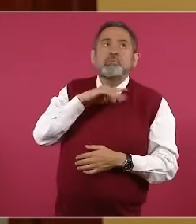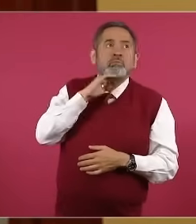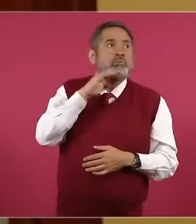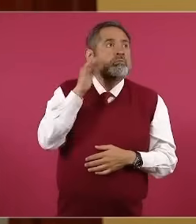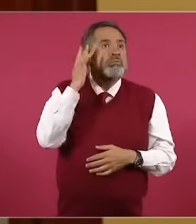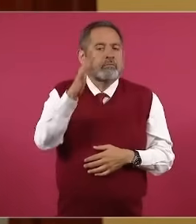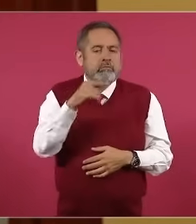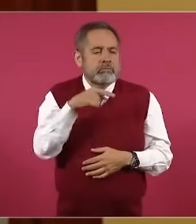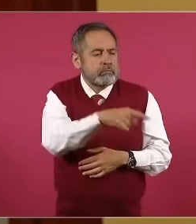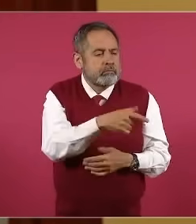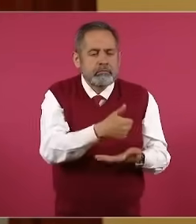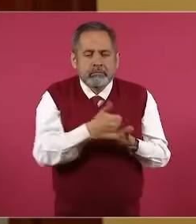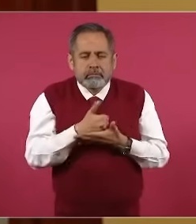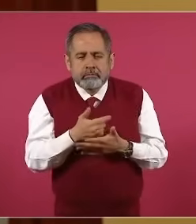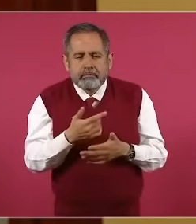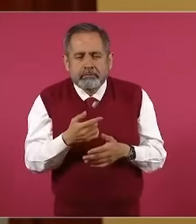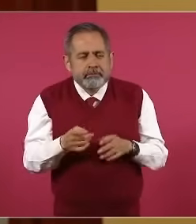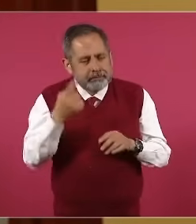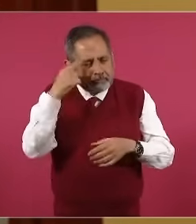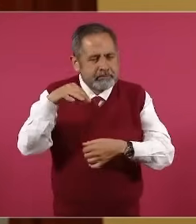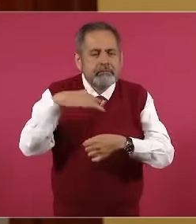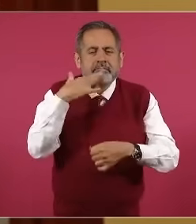porque les ayudó en el fraude electoral.